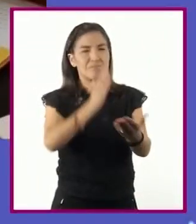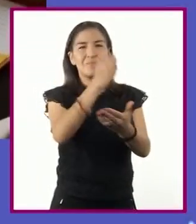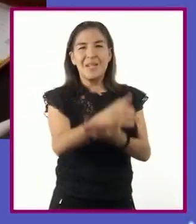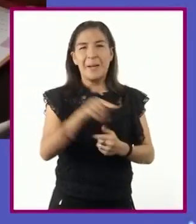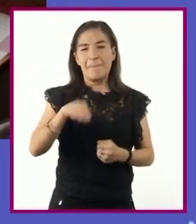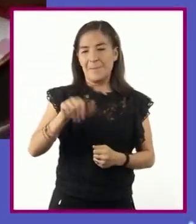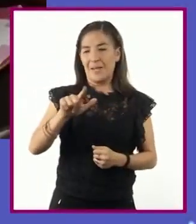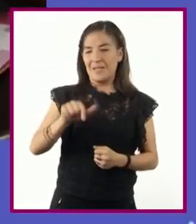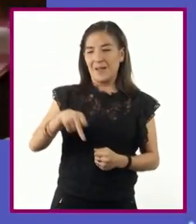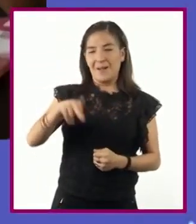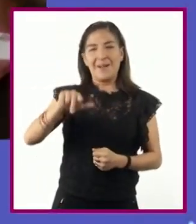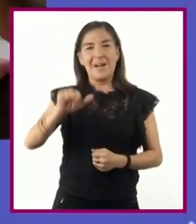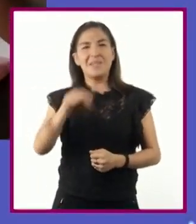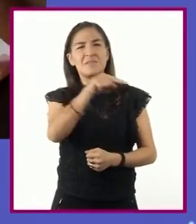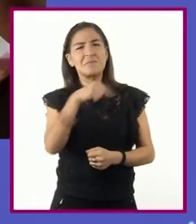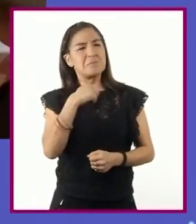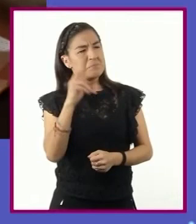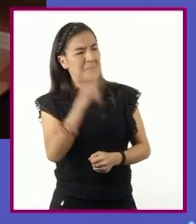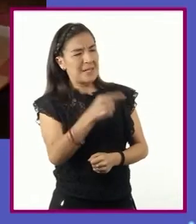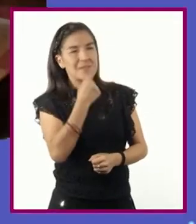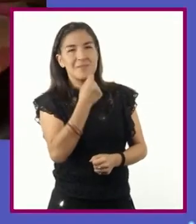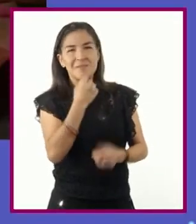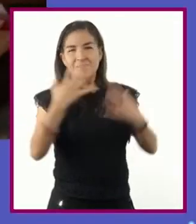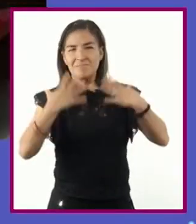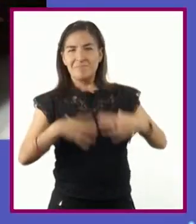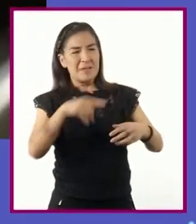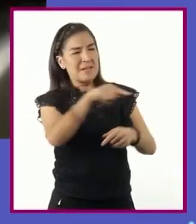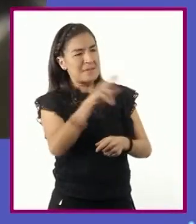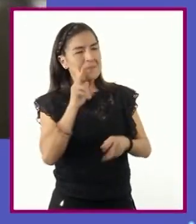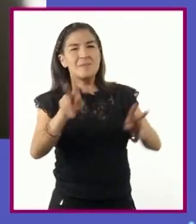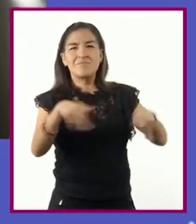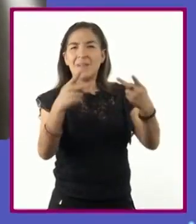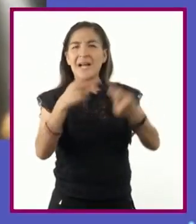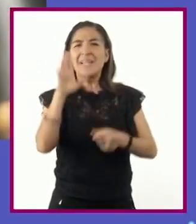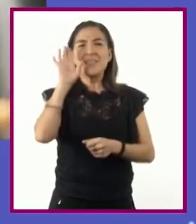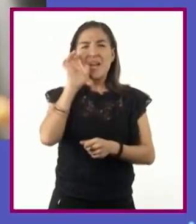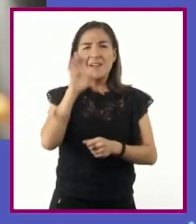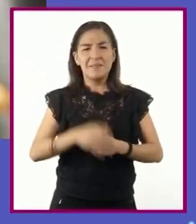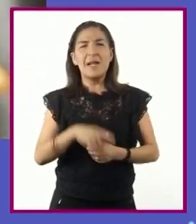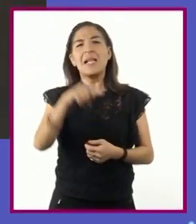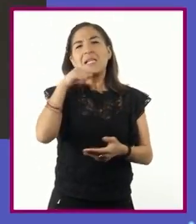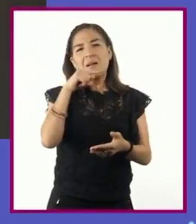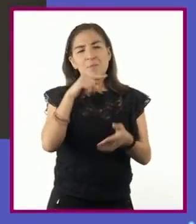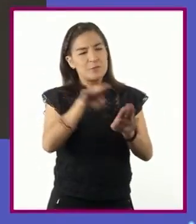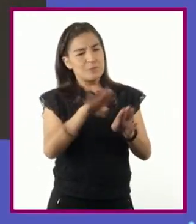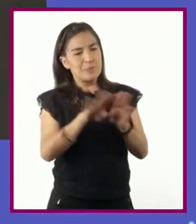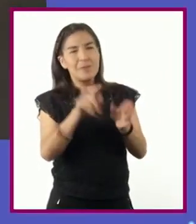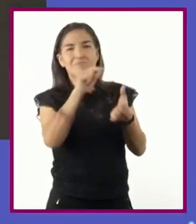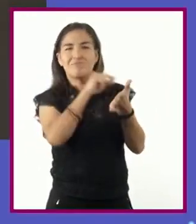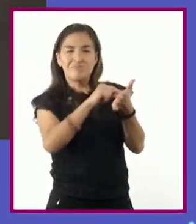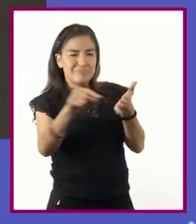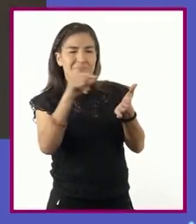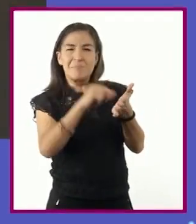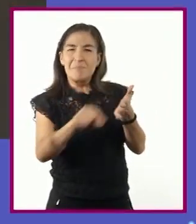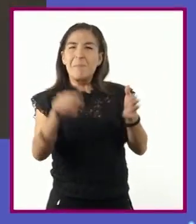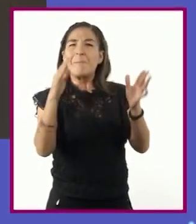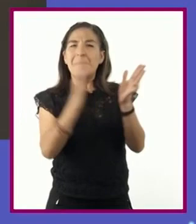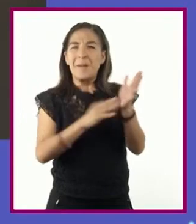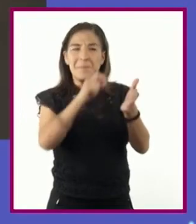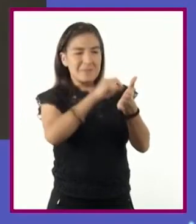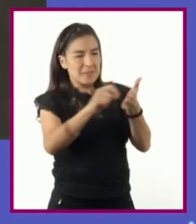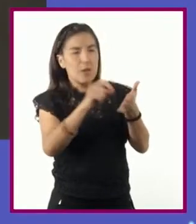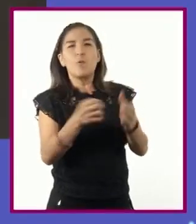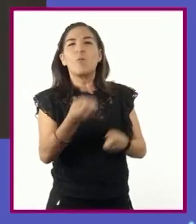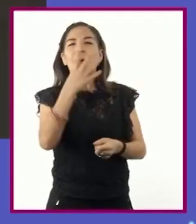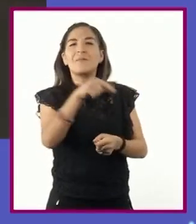Malacar, vi a una niña pequeña vendiendo naranjas. Con un lápiz estaba haciendo rayas en un trozo de papel para llevar la cuenta